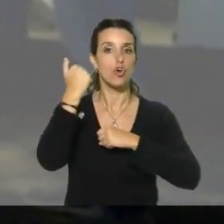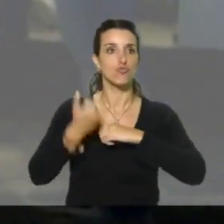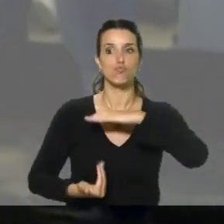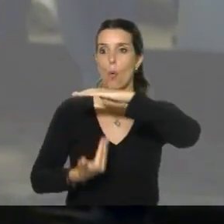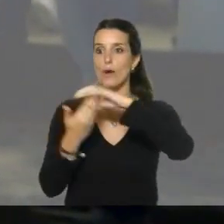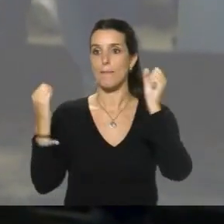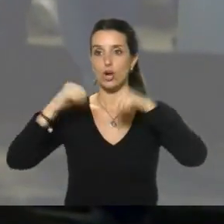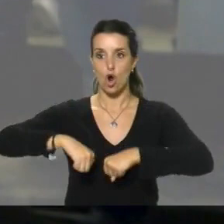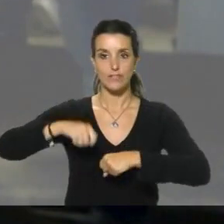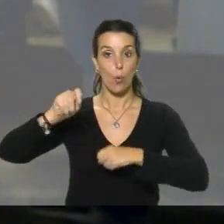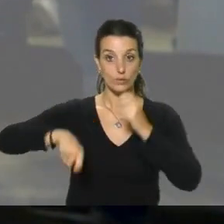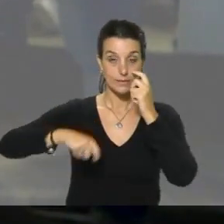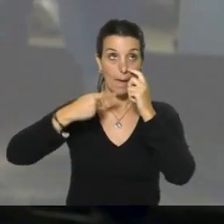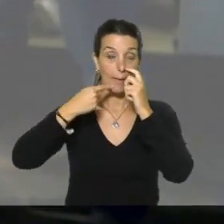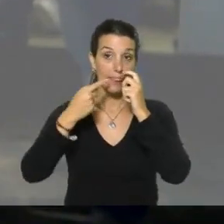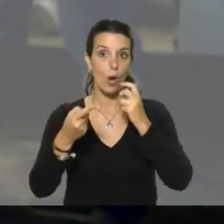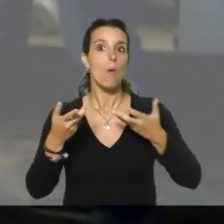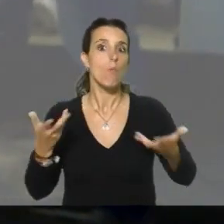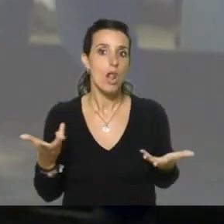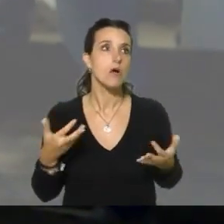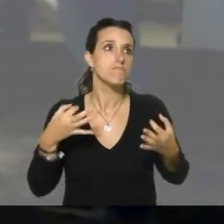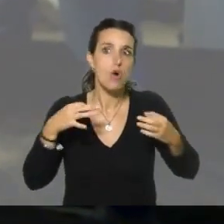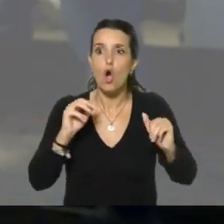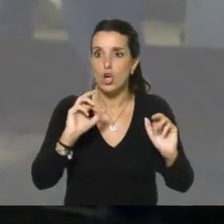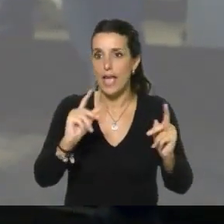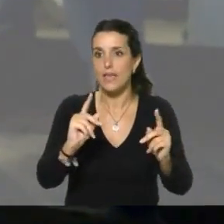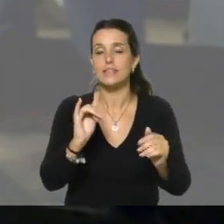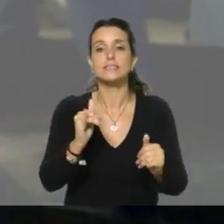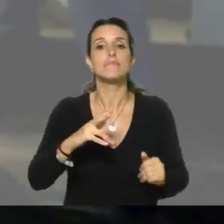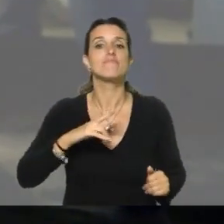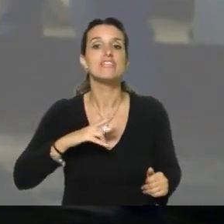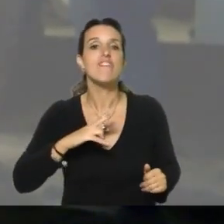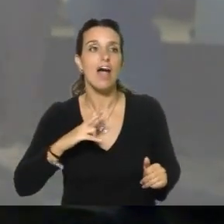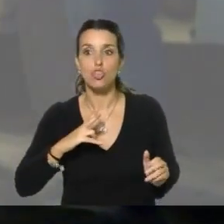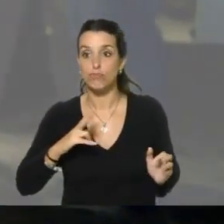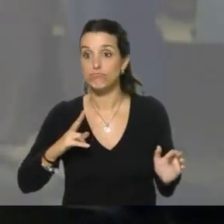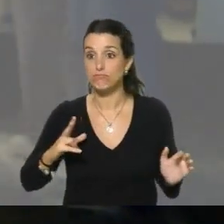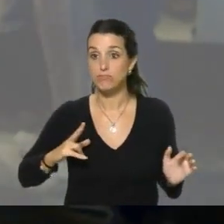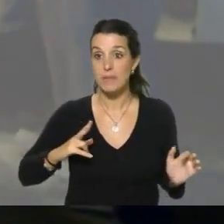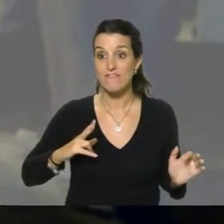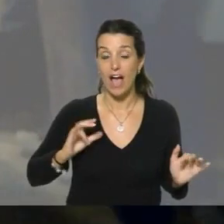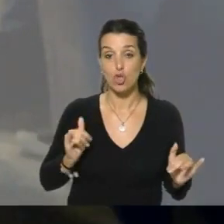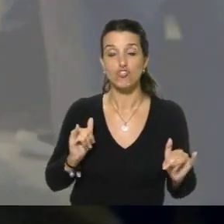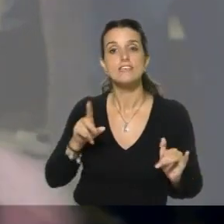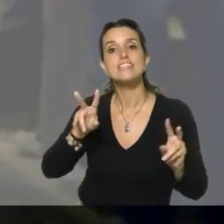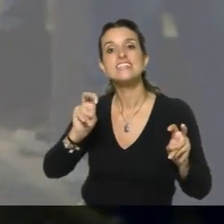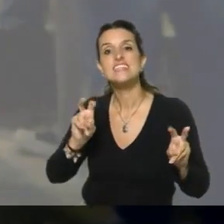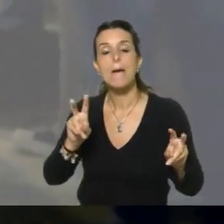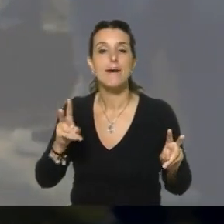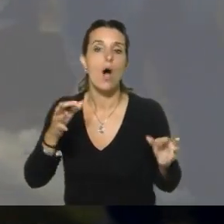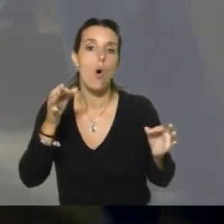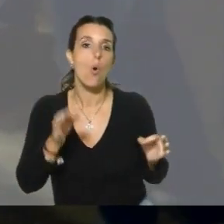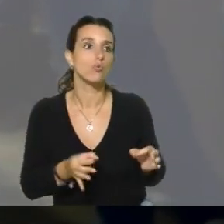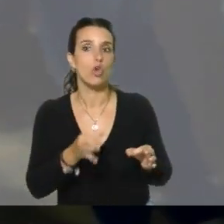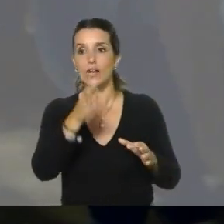de Justicia dijo, bueno, está bien, es privado, frente a todos los hechos que tuvieron que ver con este